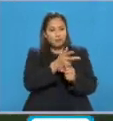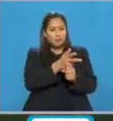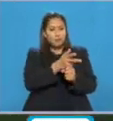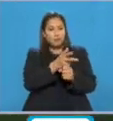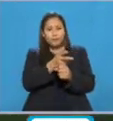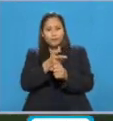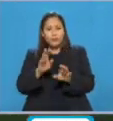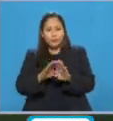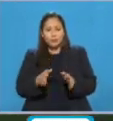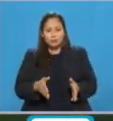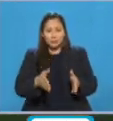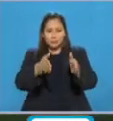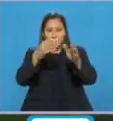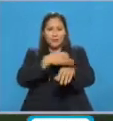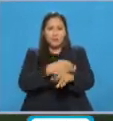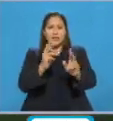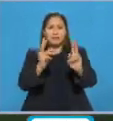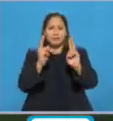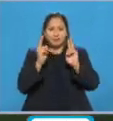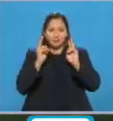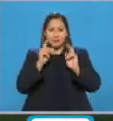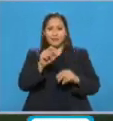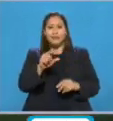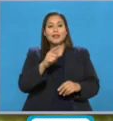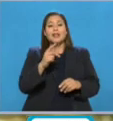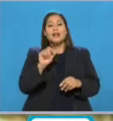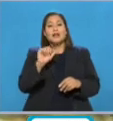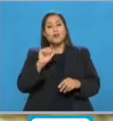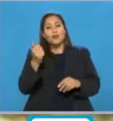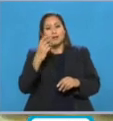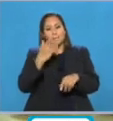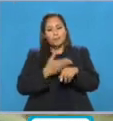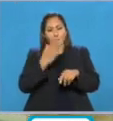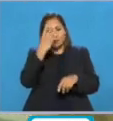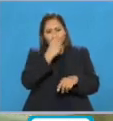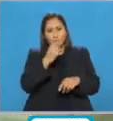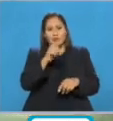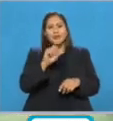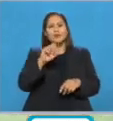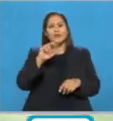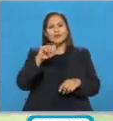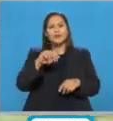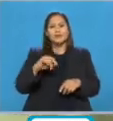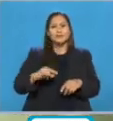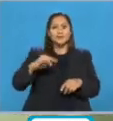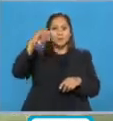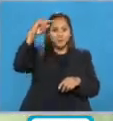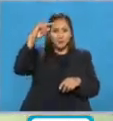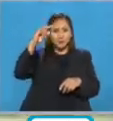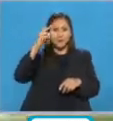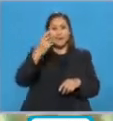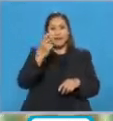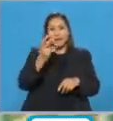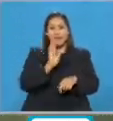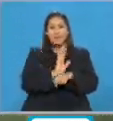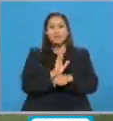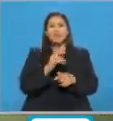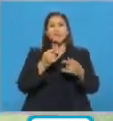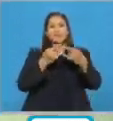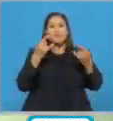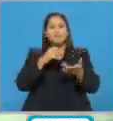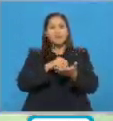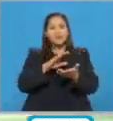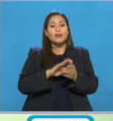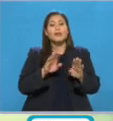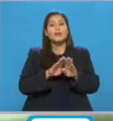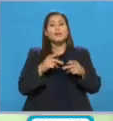es multifamiliar. Cierto. Y hay una muy Esta que padre hablábamos. que se la recomiendo, que justo se llama Elevador, ¿no? Y es una película documental de cómo